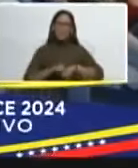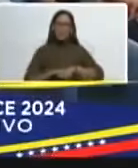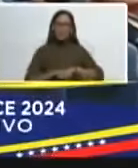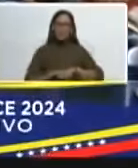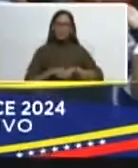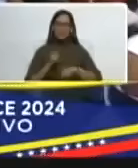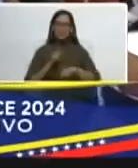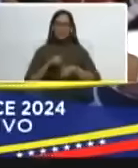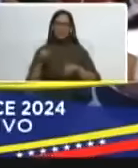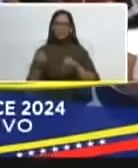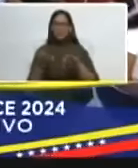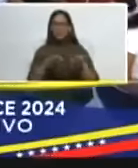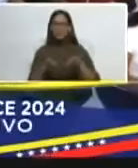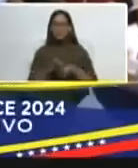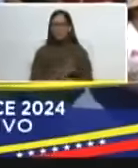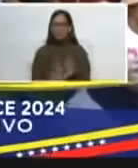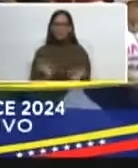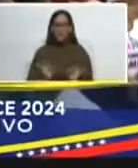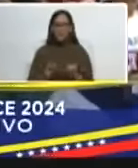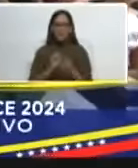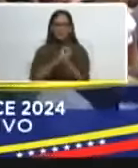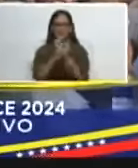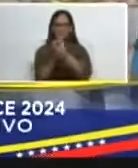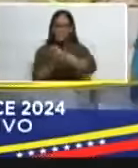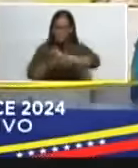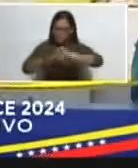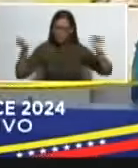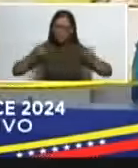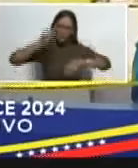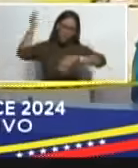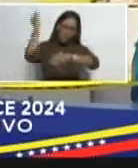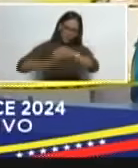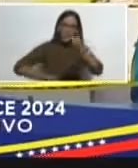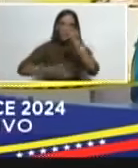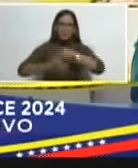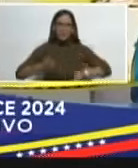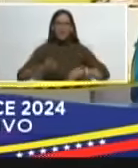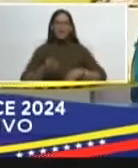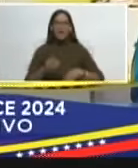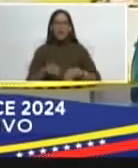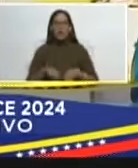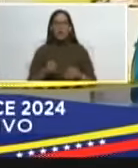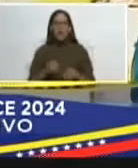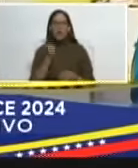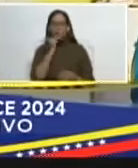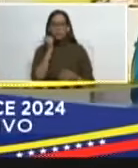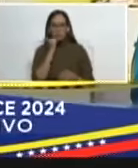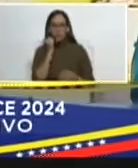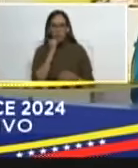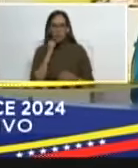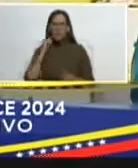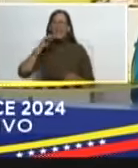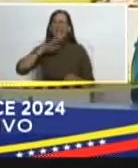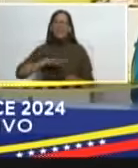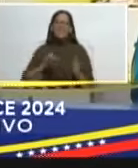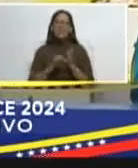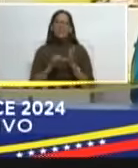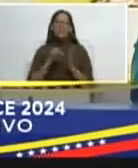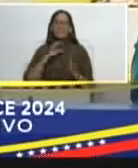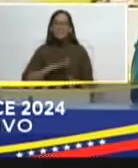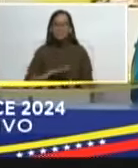gestores. Romperle y cortarle las manos a los gestores y a los corruptos, estén donde estén.